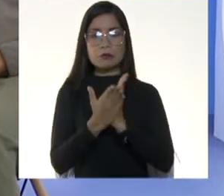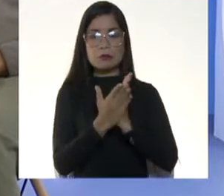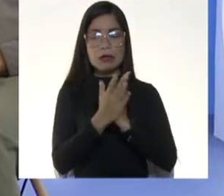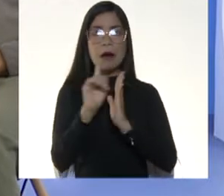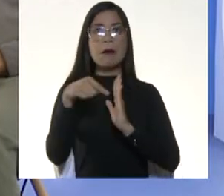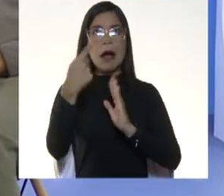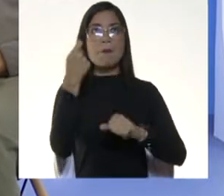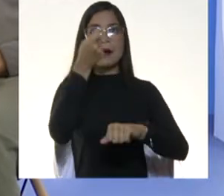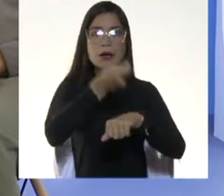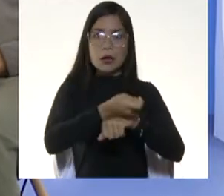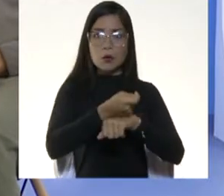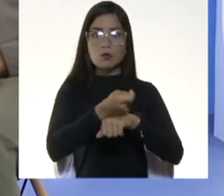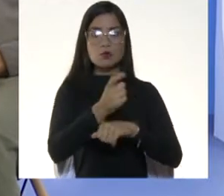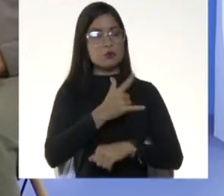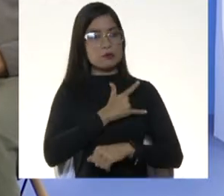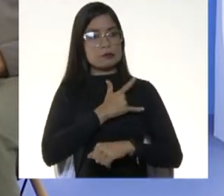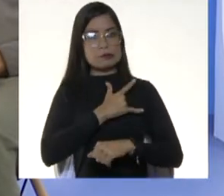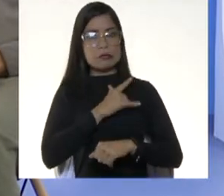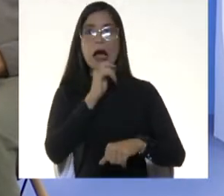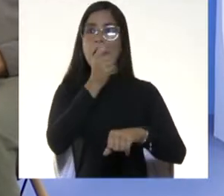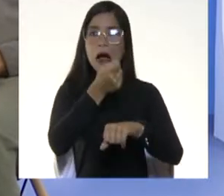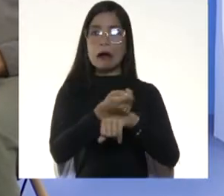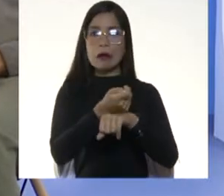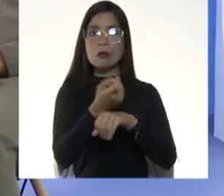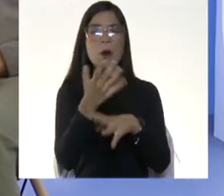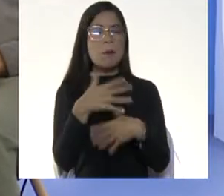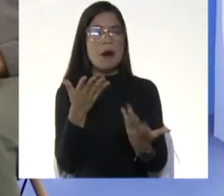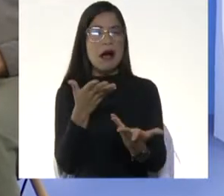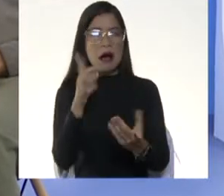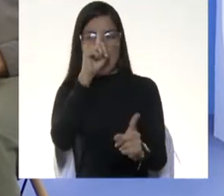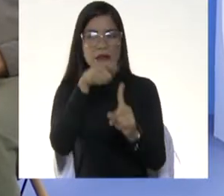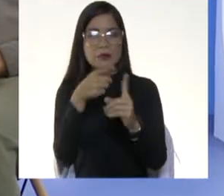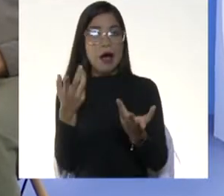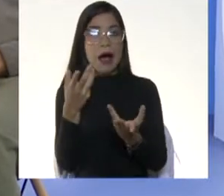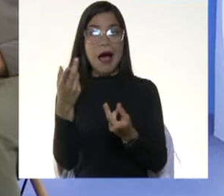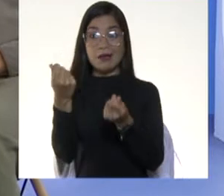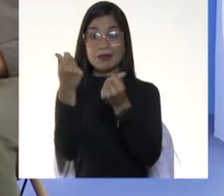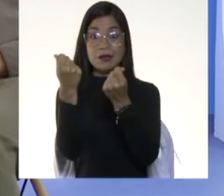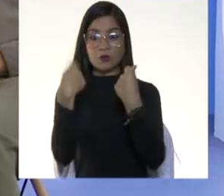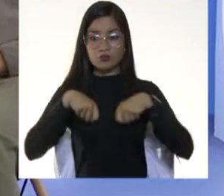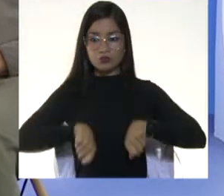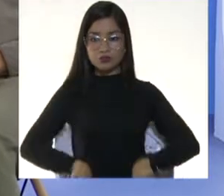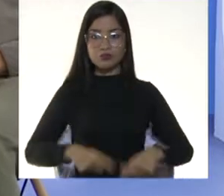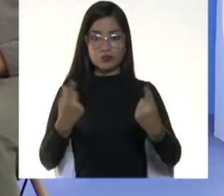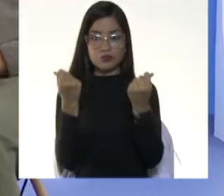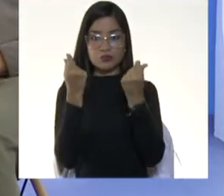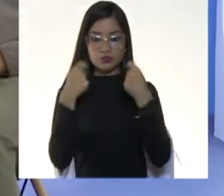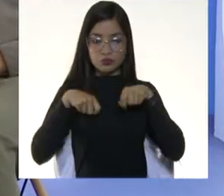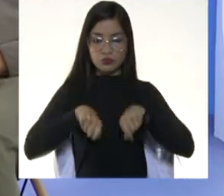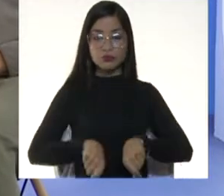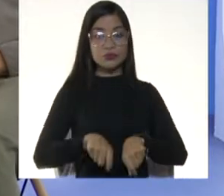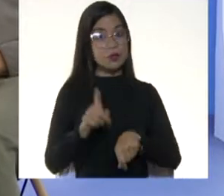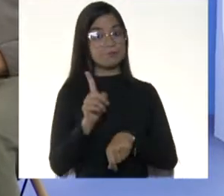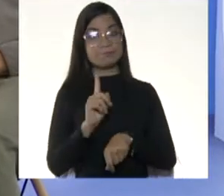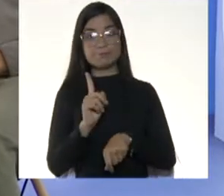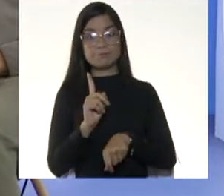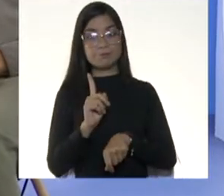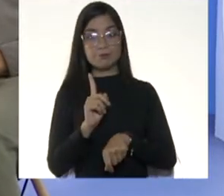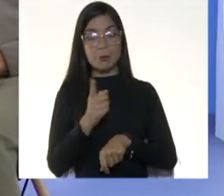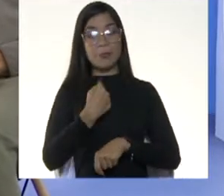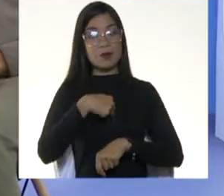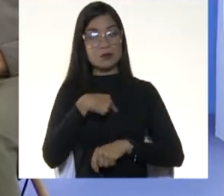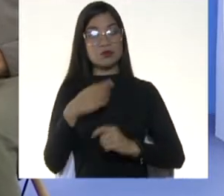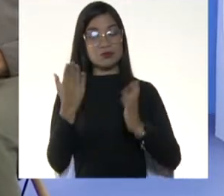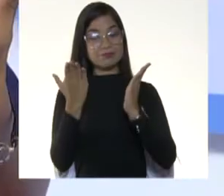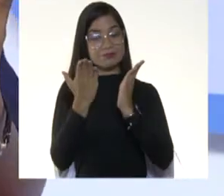carrera y para obtener mucho dinero. Y resulta que si te das cuenta, uno estudia es para tener una acción social, es decir, la